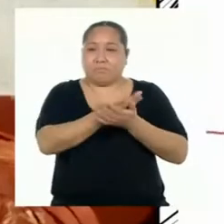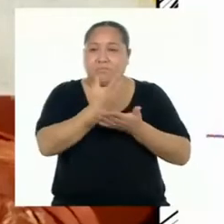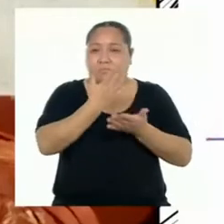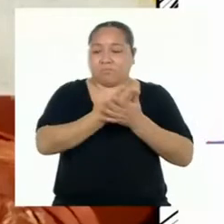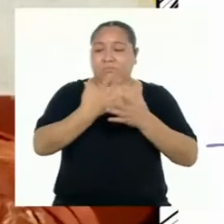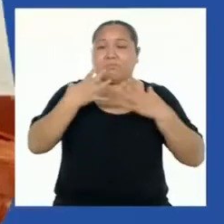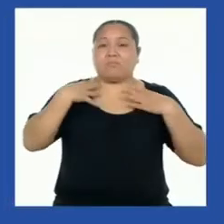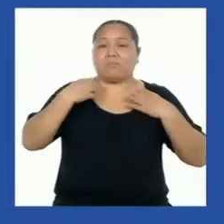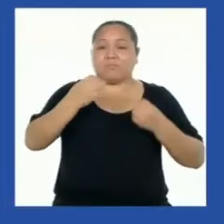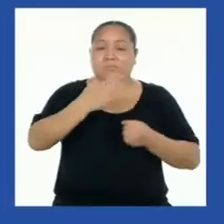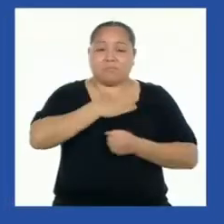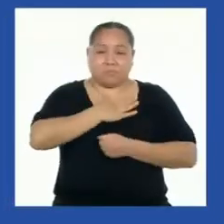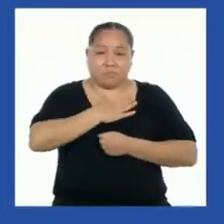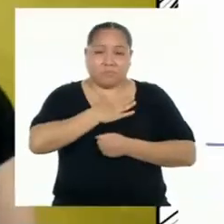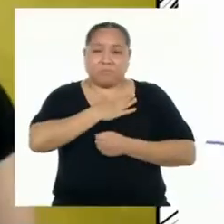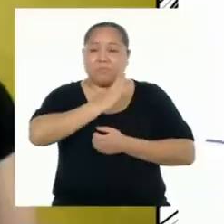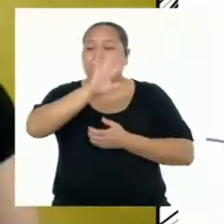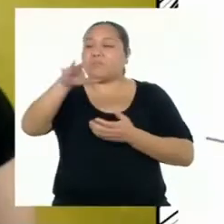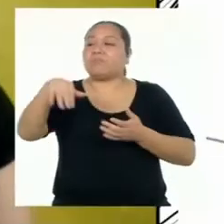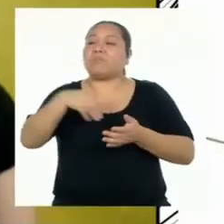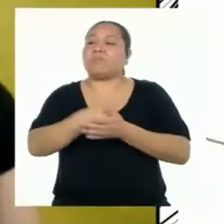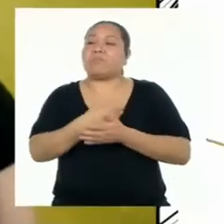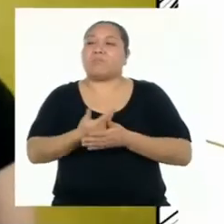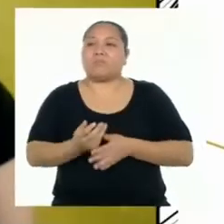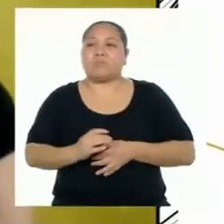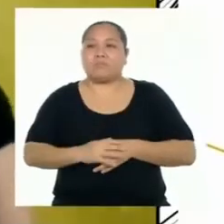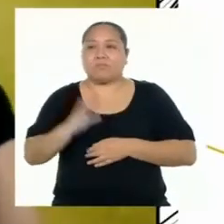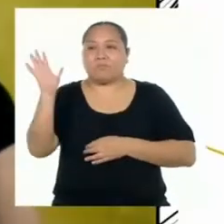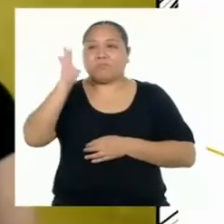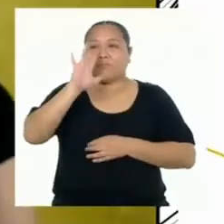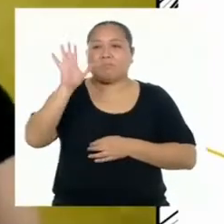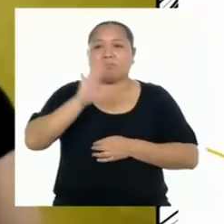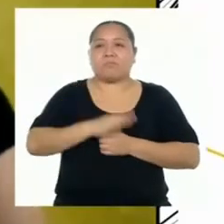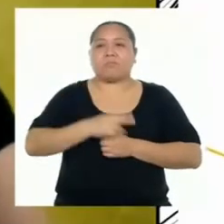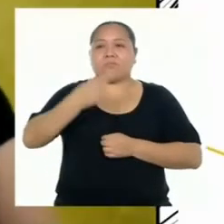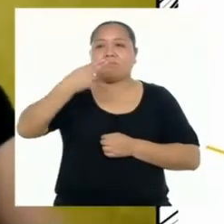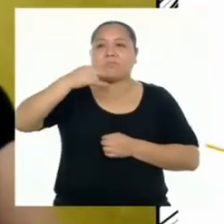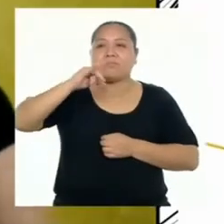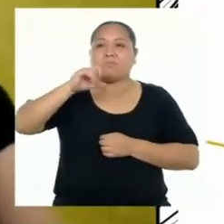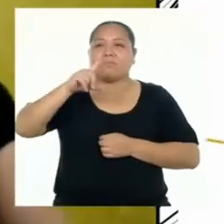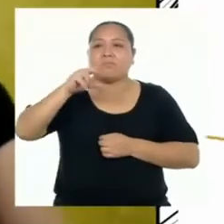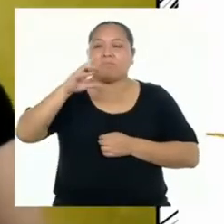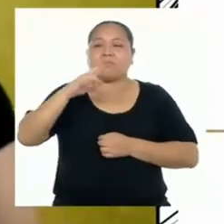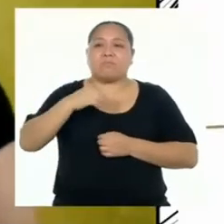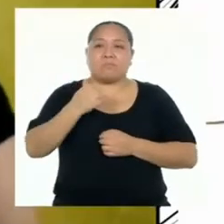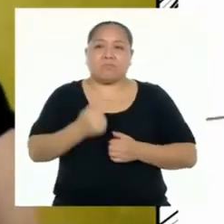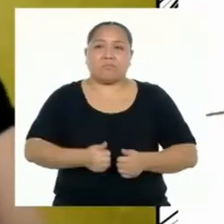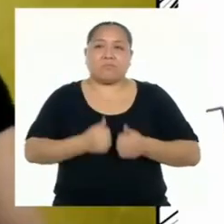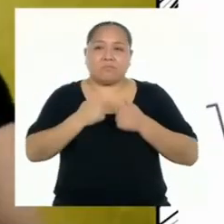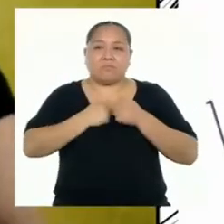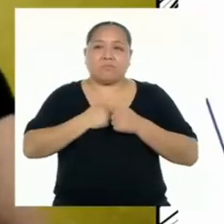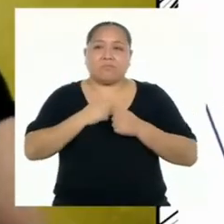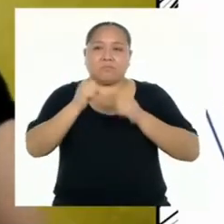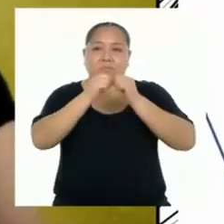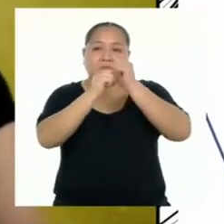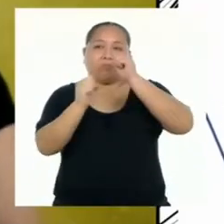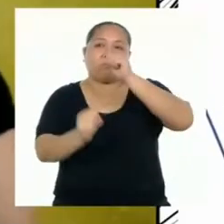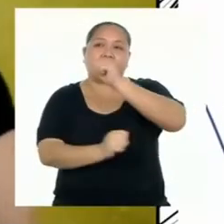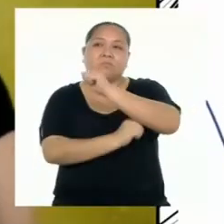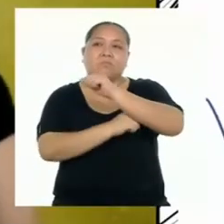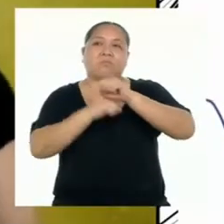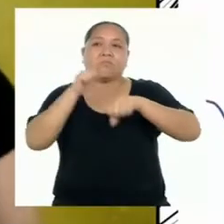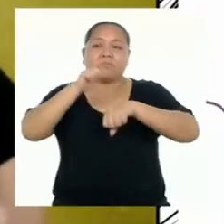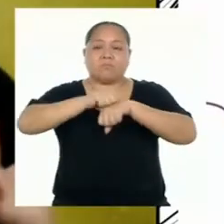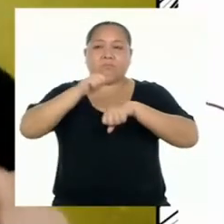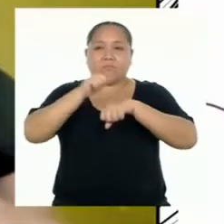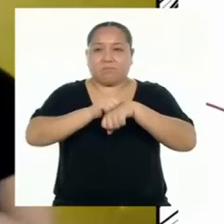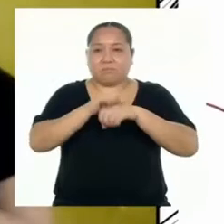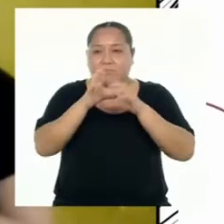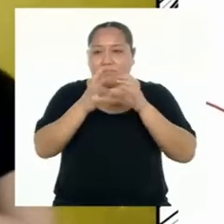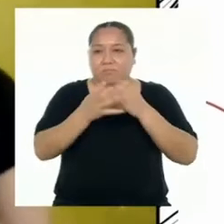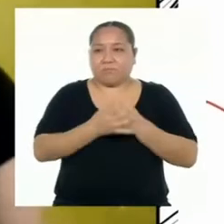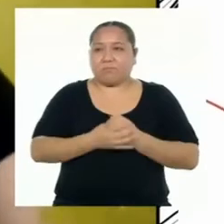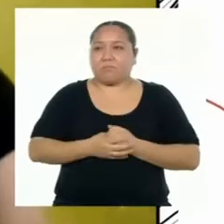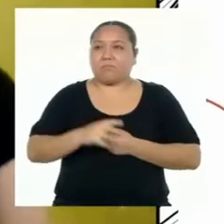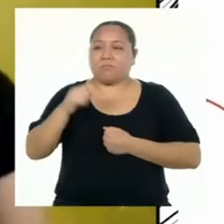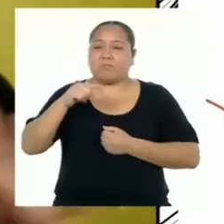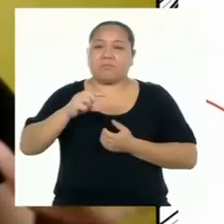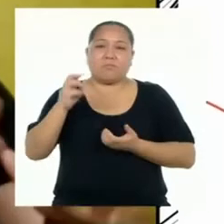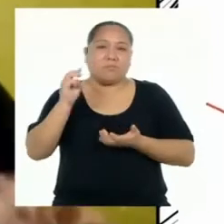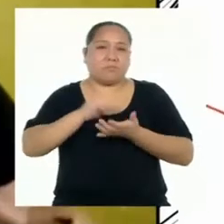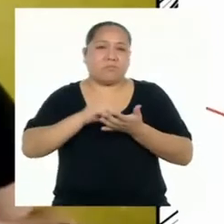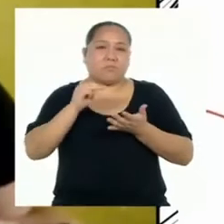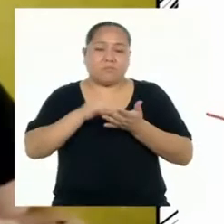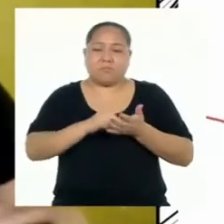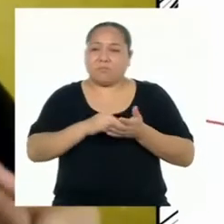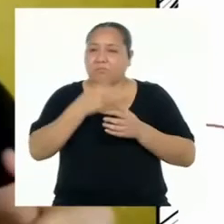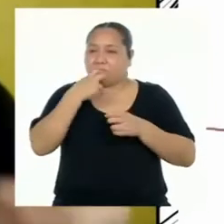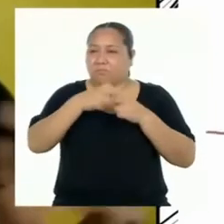la de todos. Hola, soy Hilary y vivo en Puente Piedra. En mi caso, el mayor problema estuvo durante la cuarentena, ya